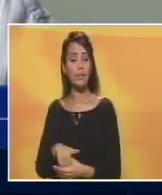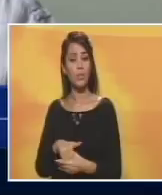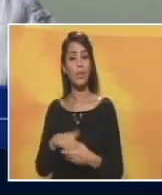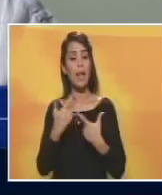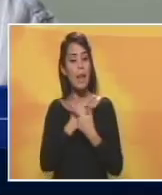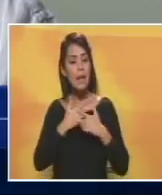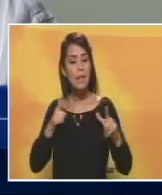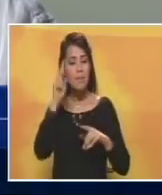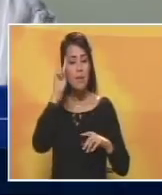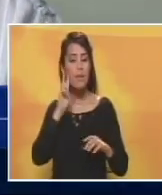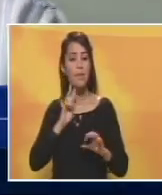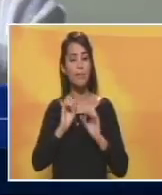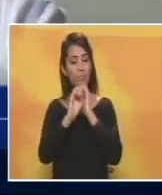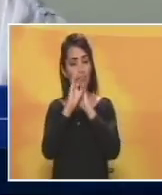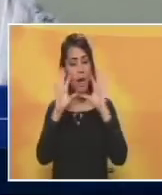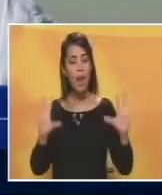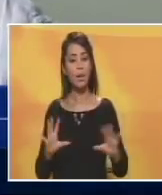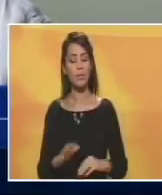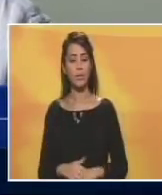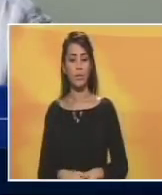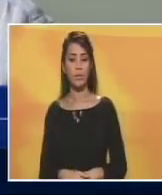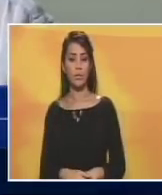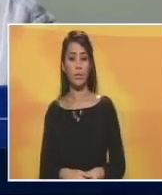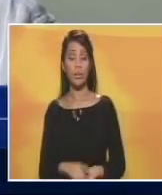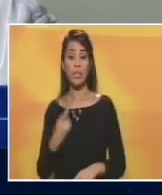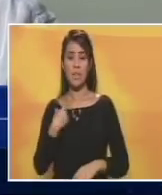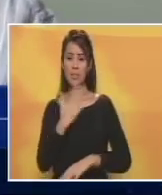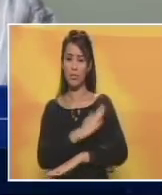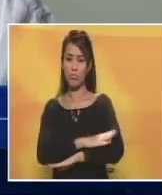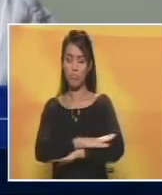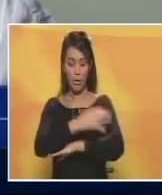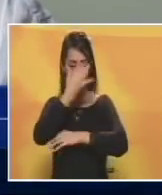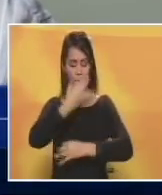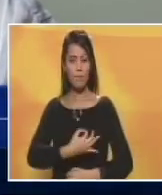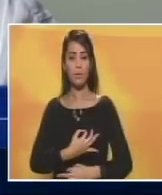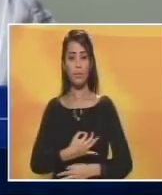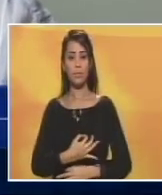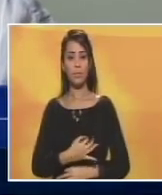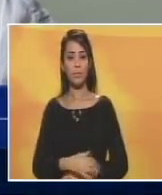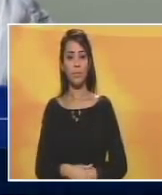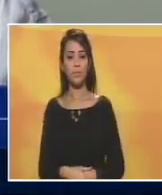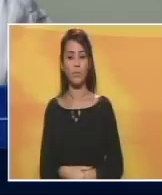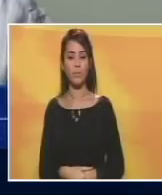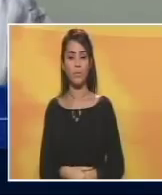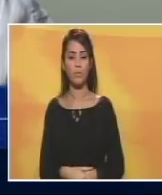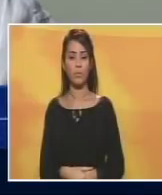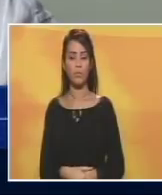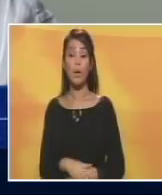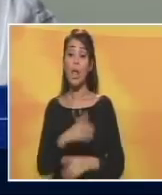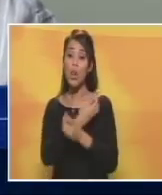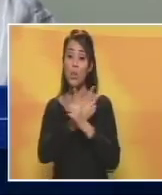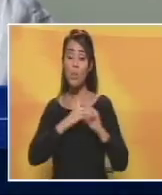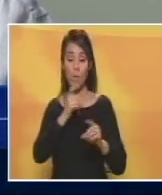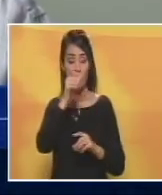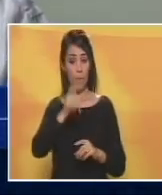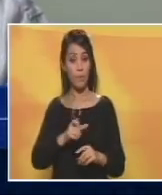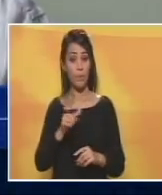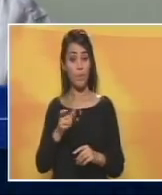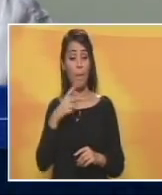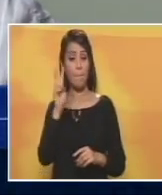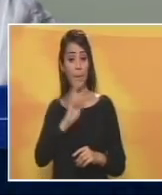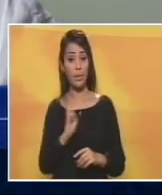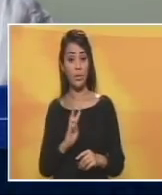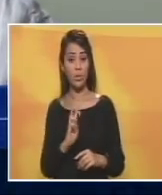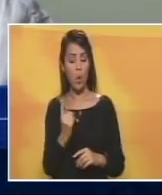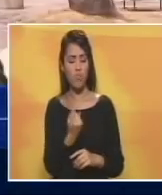y transparentes. Y esta actitud firme debemos tenerla los demócratas venezolanos de